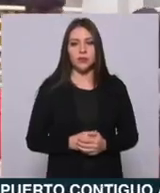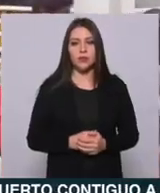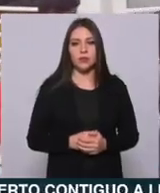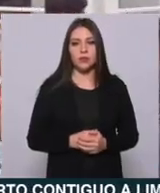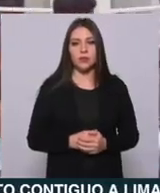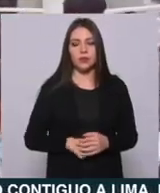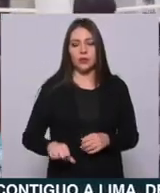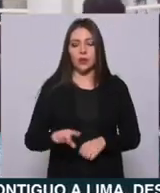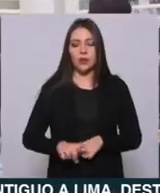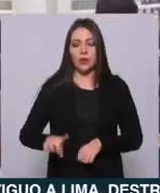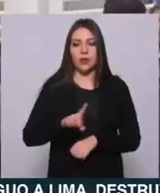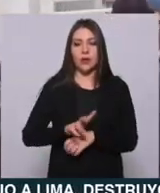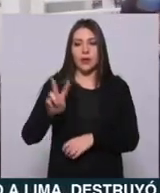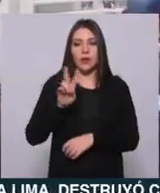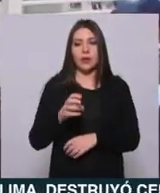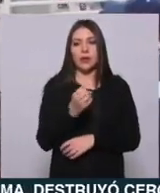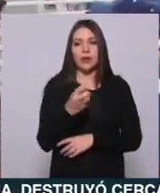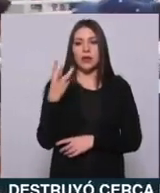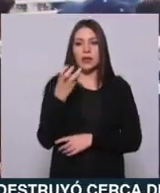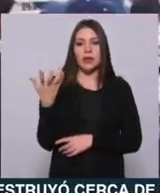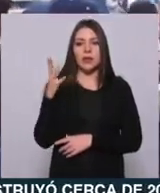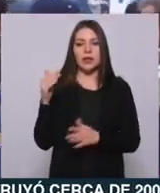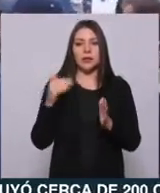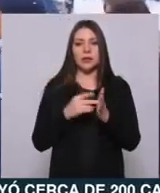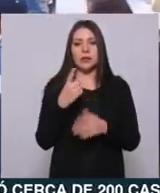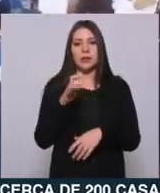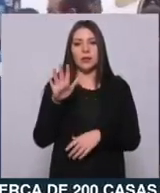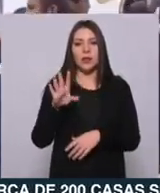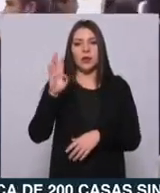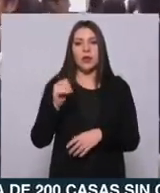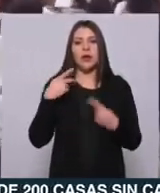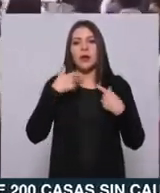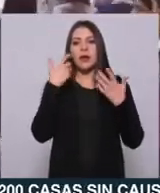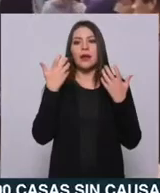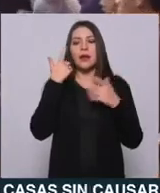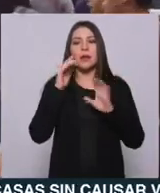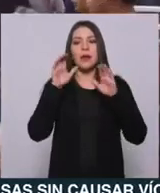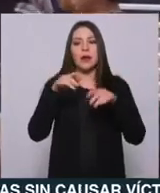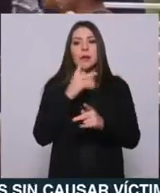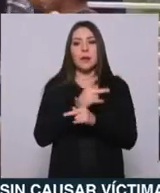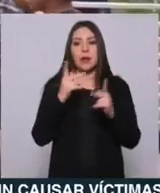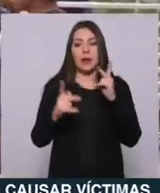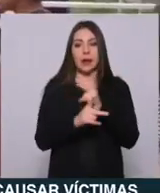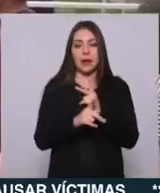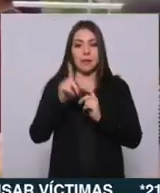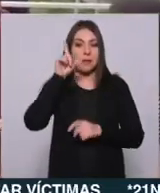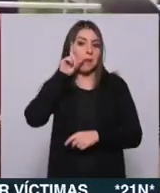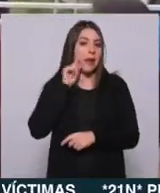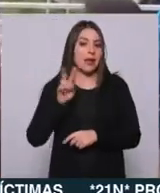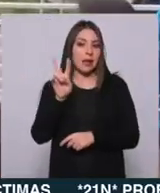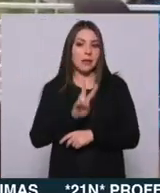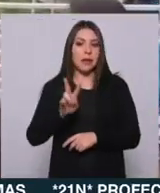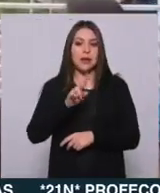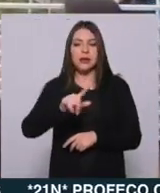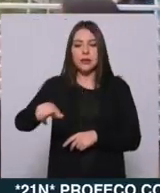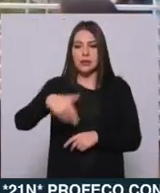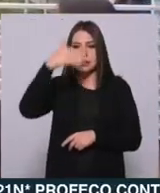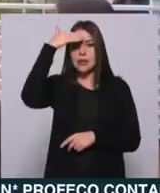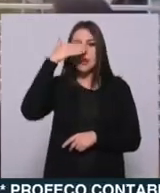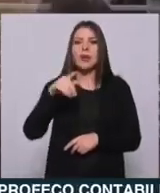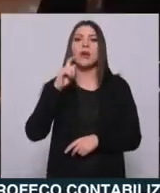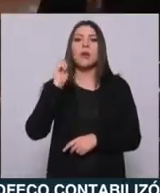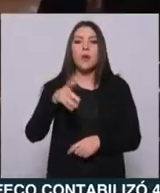Este viernes, 310.159 aspirantes a bachillerato sabrán los resultados del concurso de asignación de la educación